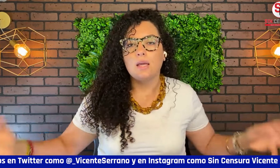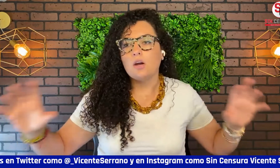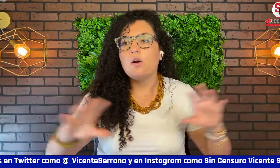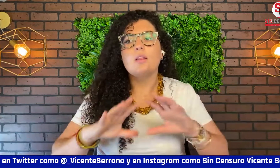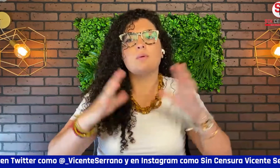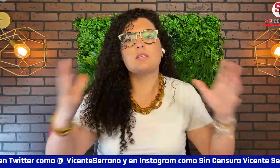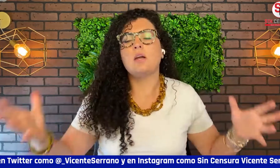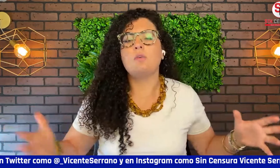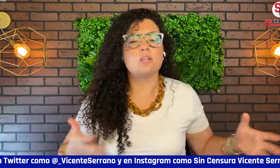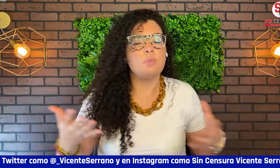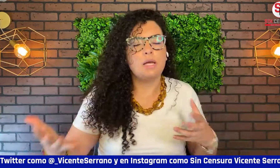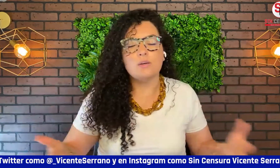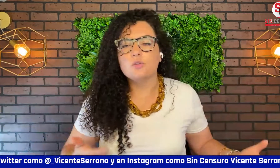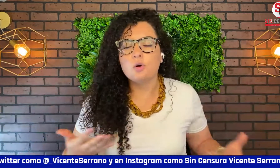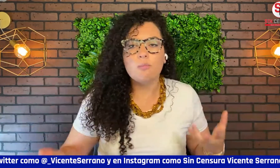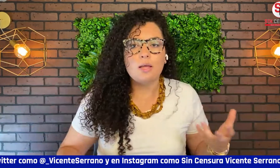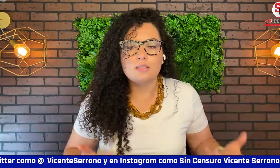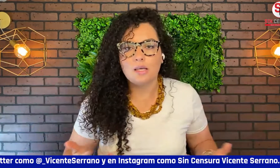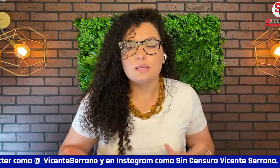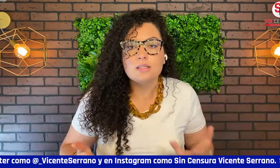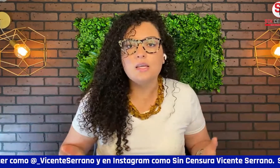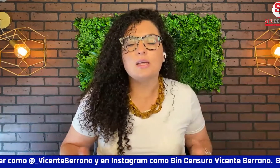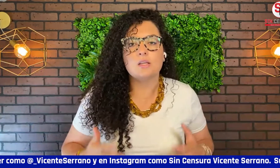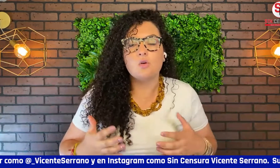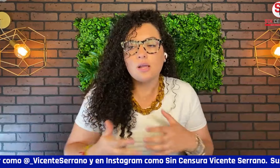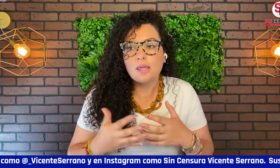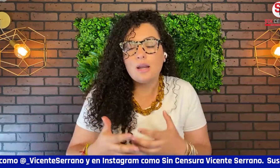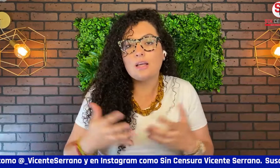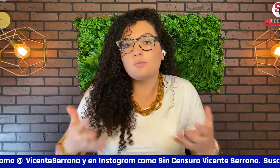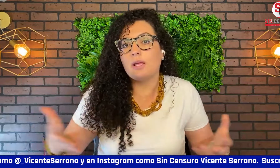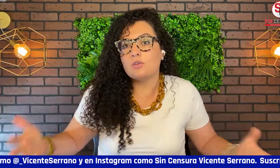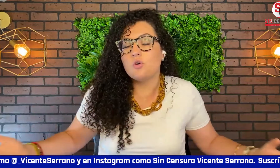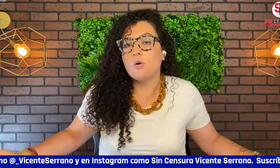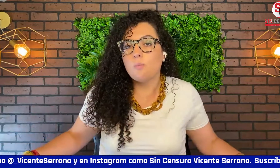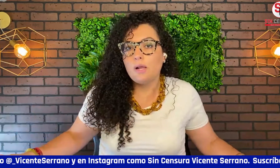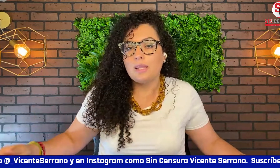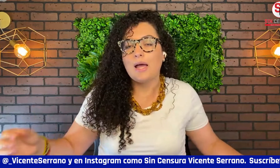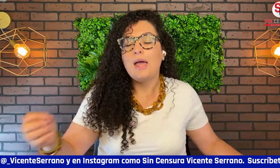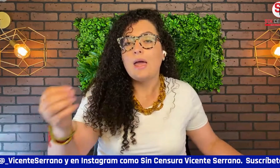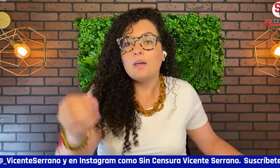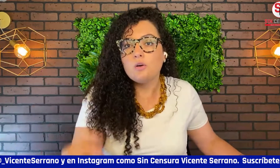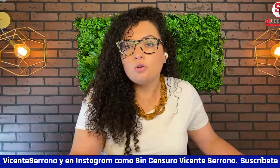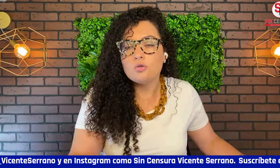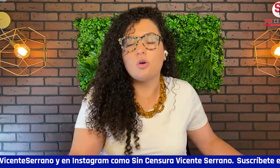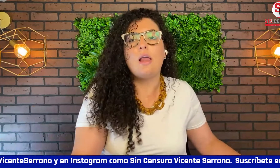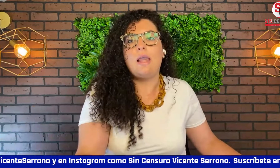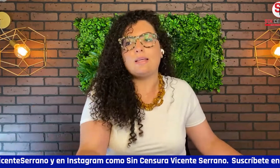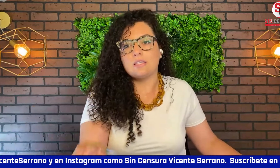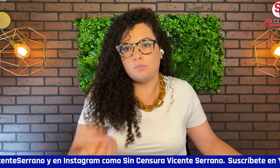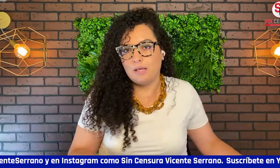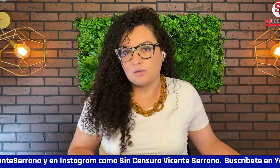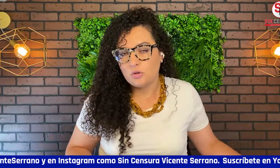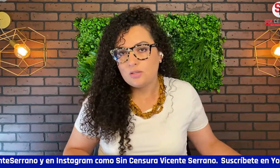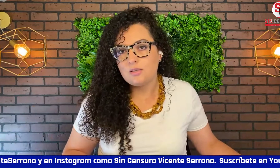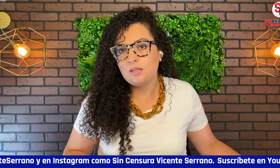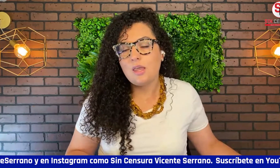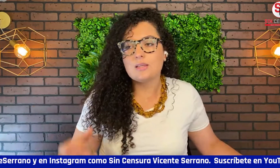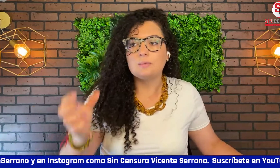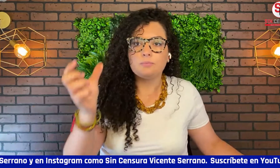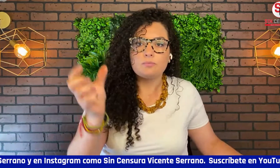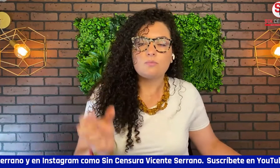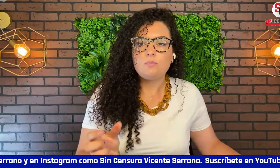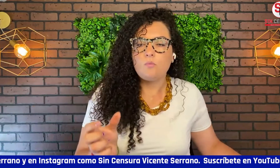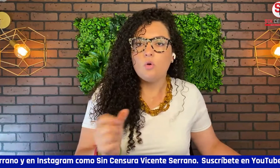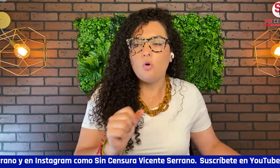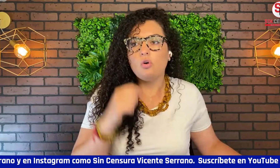completa y que no nada más quieren una explicación más sencilla, sino que quieren explicación completa. E incluso las explicaciones